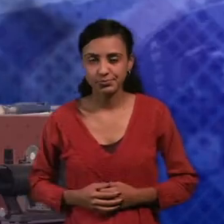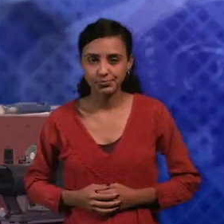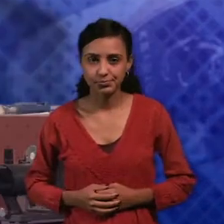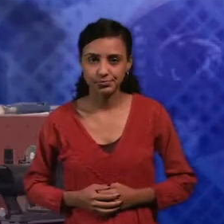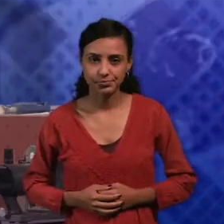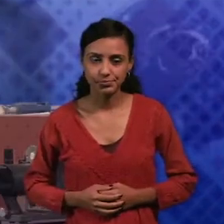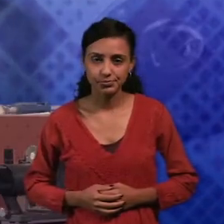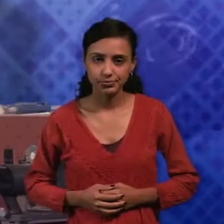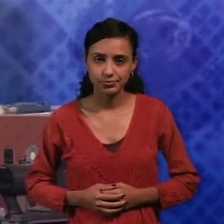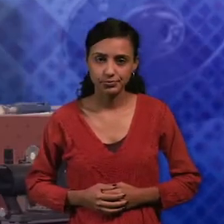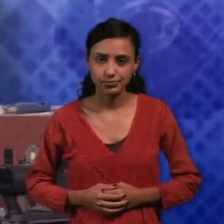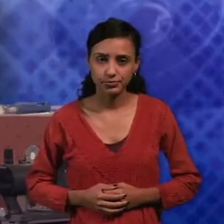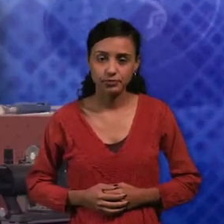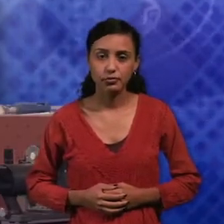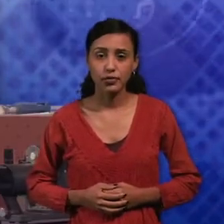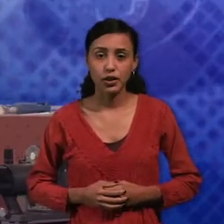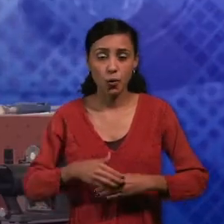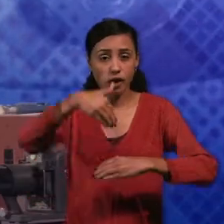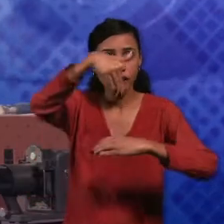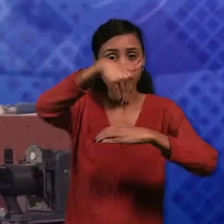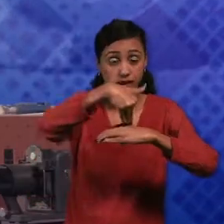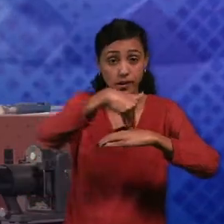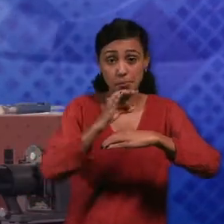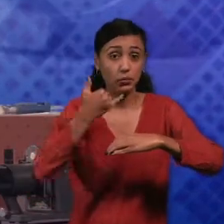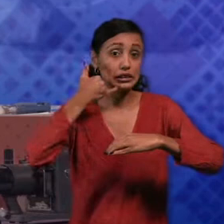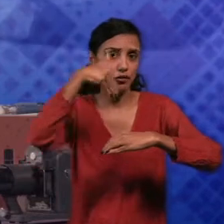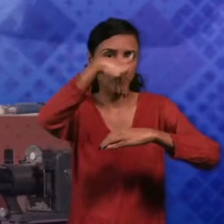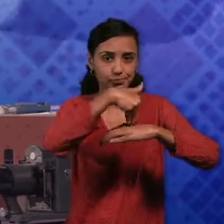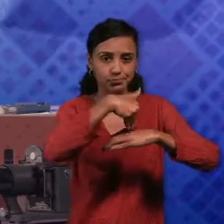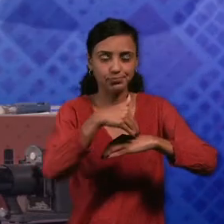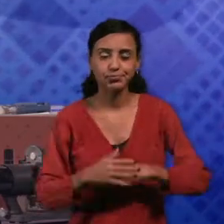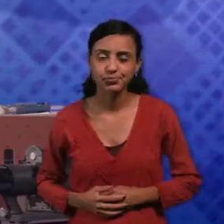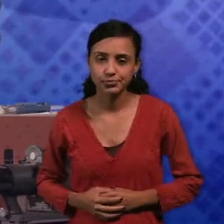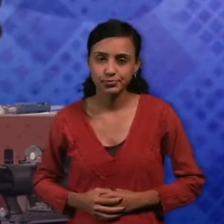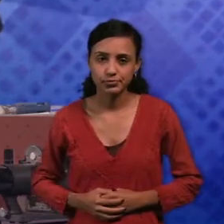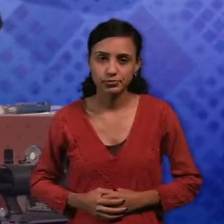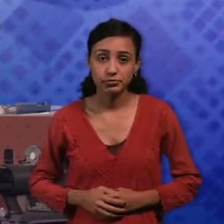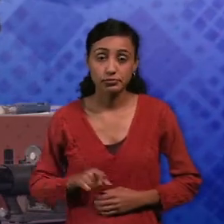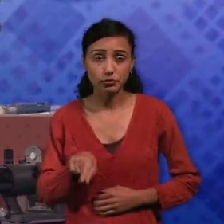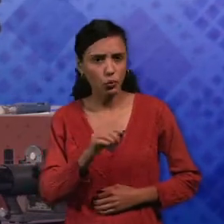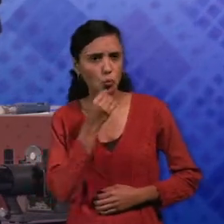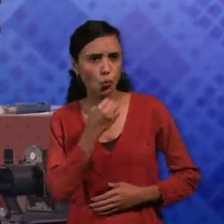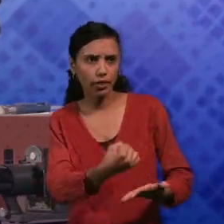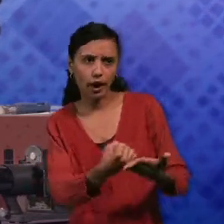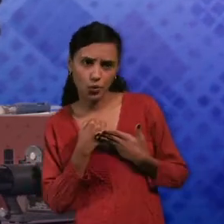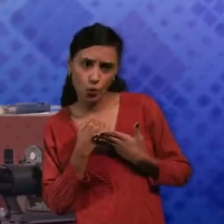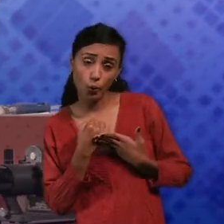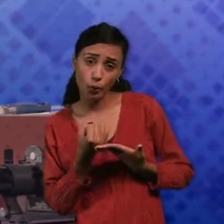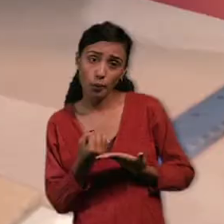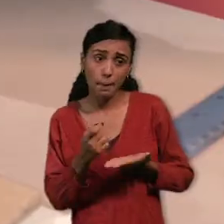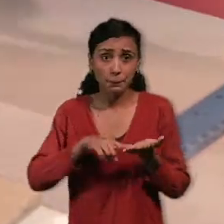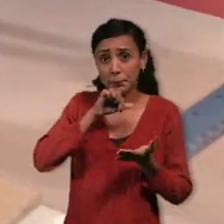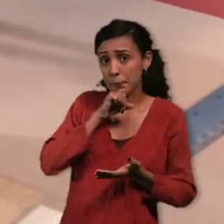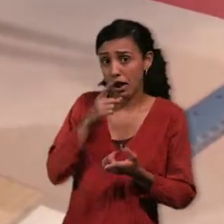Este cilindro de cartón va a ser el soporte en el cual vamos a ubicar nuestro teléfono. Siempre es bueno que pidan ayuda a un adulto si van a usar un cúter o